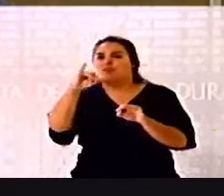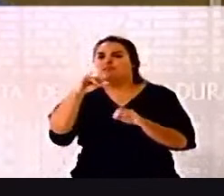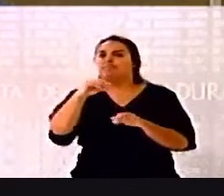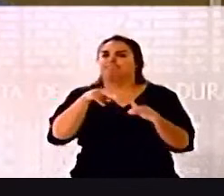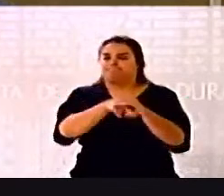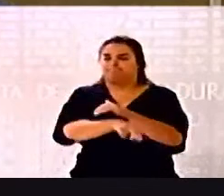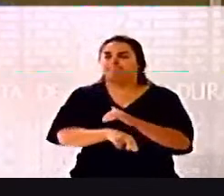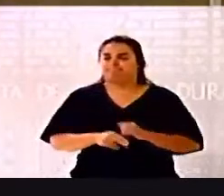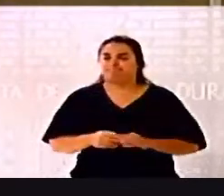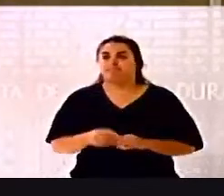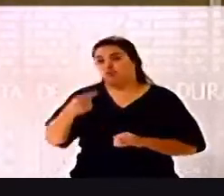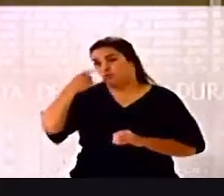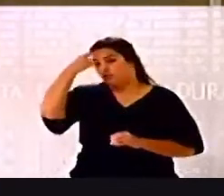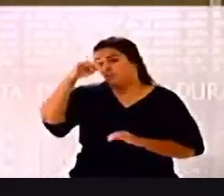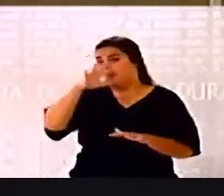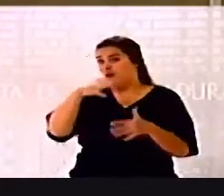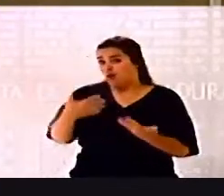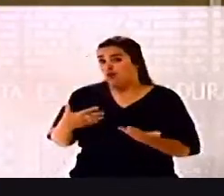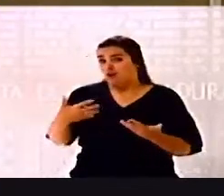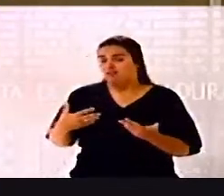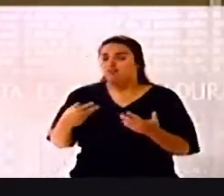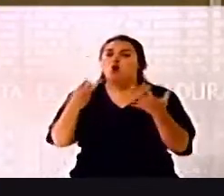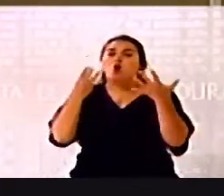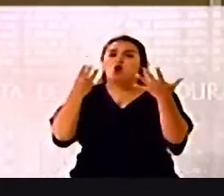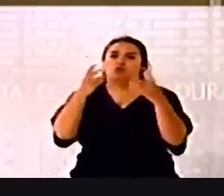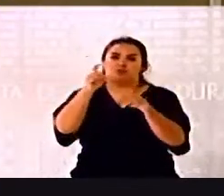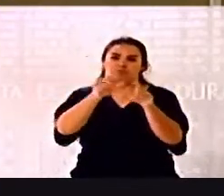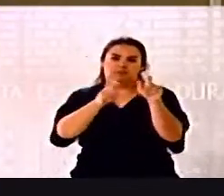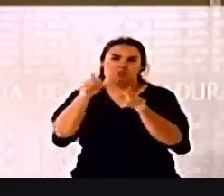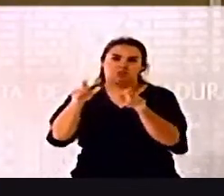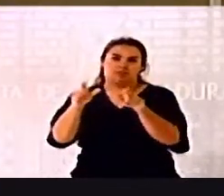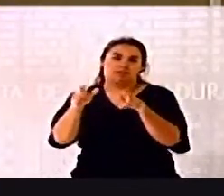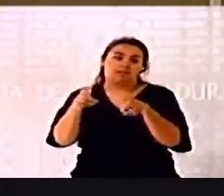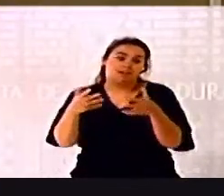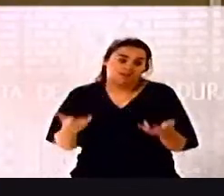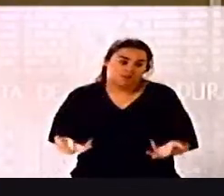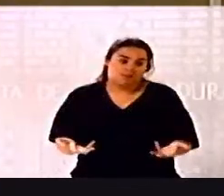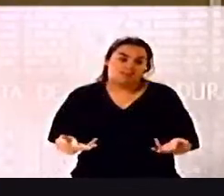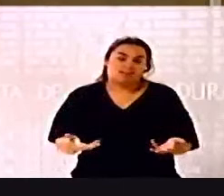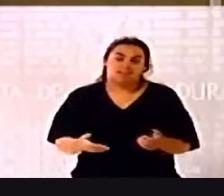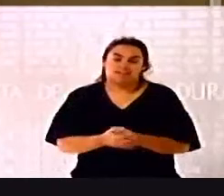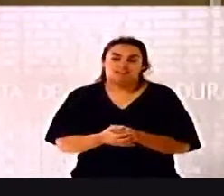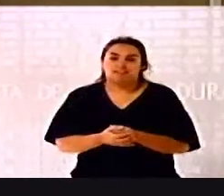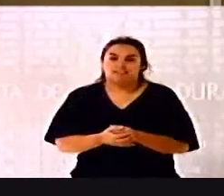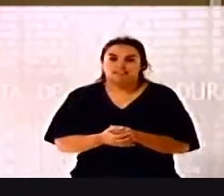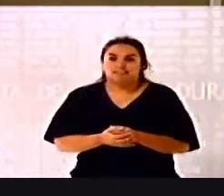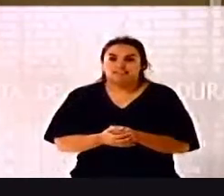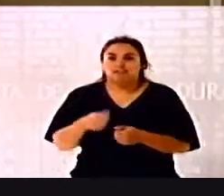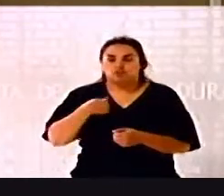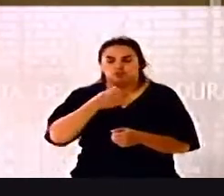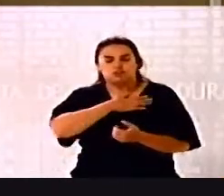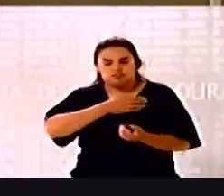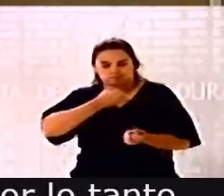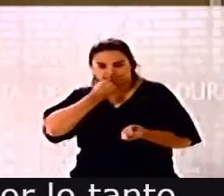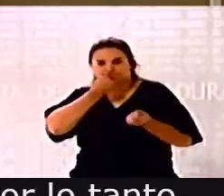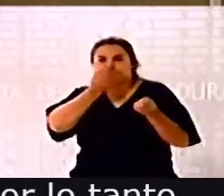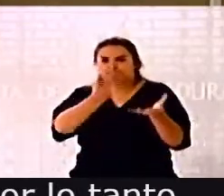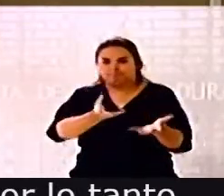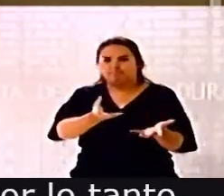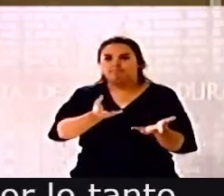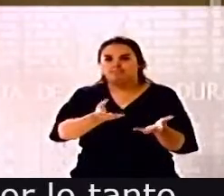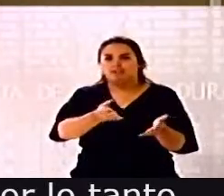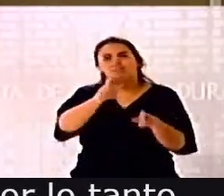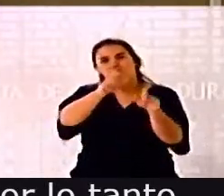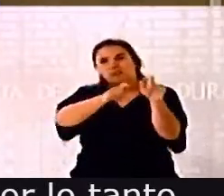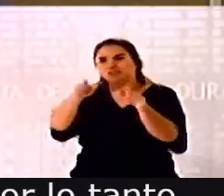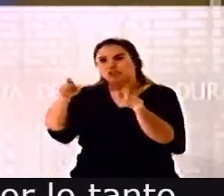Saben ustedes que tenemos en este momento en UCI a 8 personas. Por lo tanto, quiero trasladarle a la opinión pública que estamos